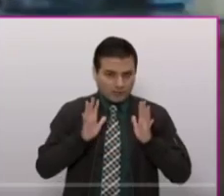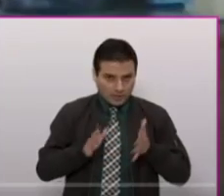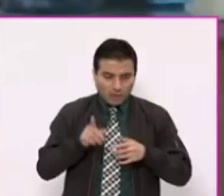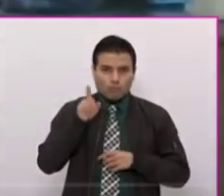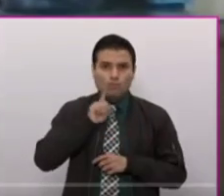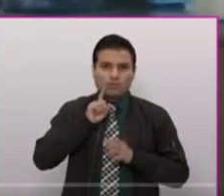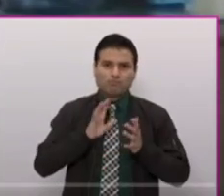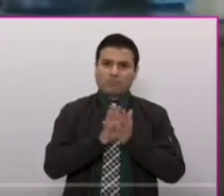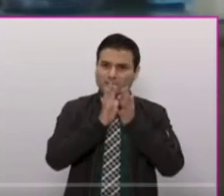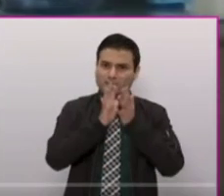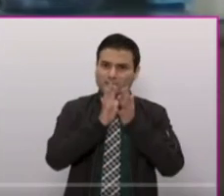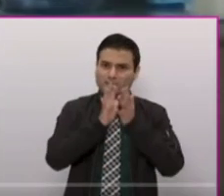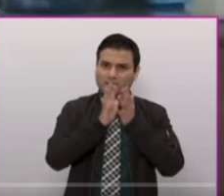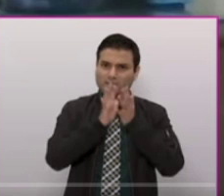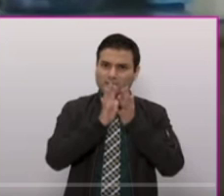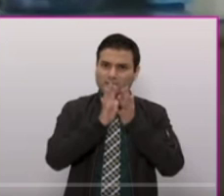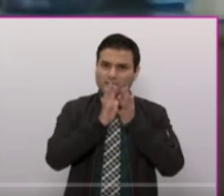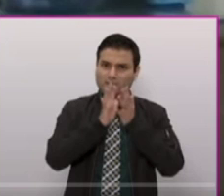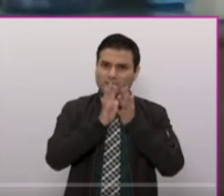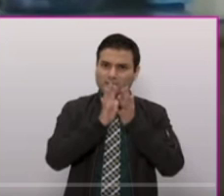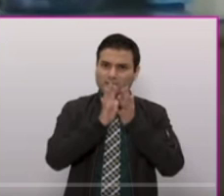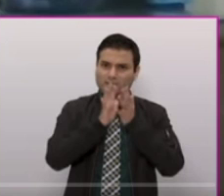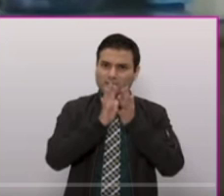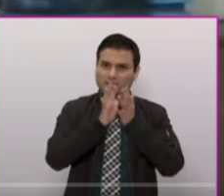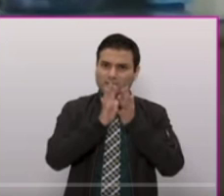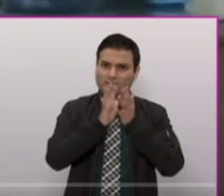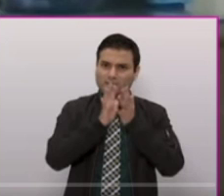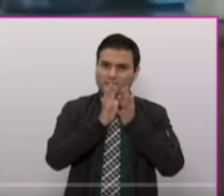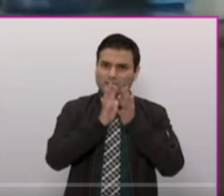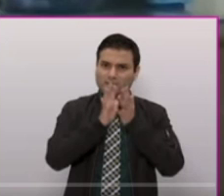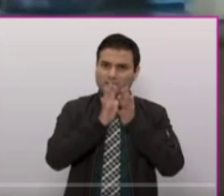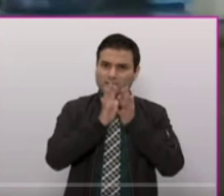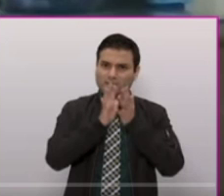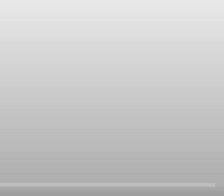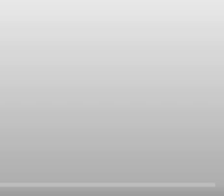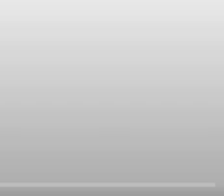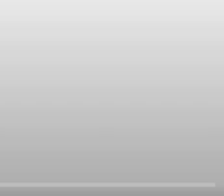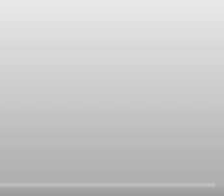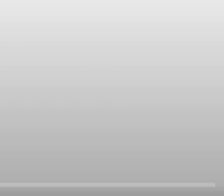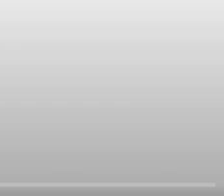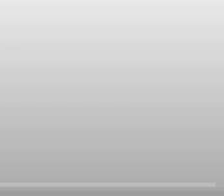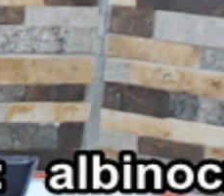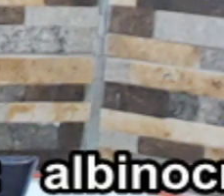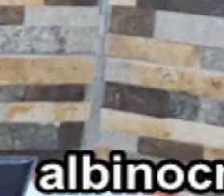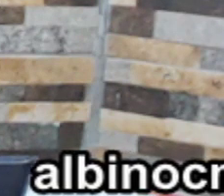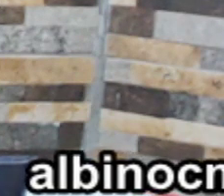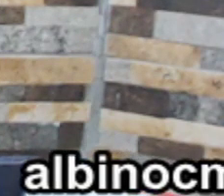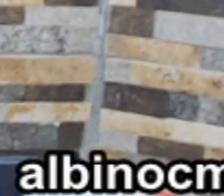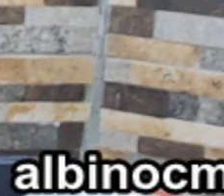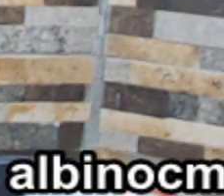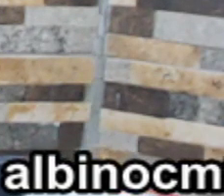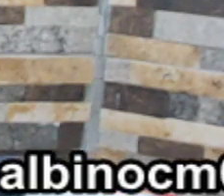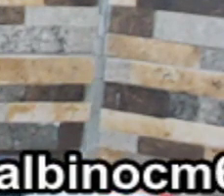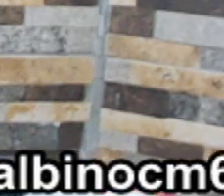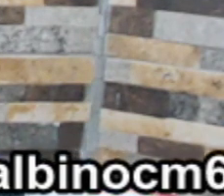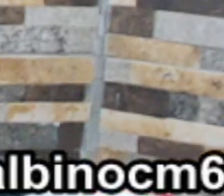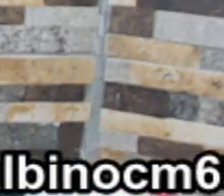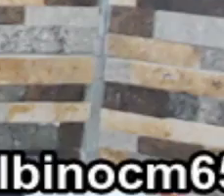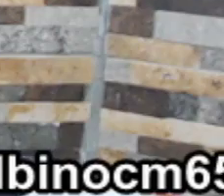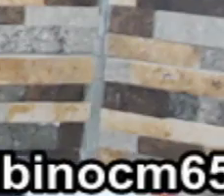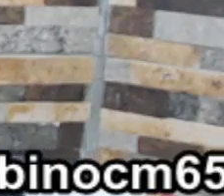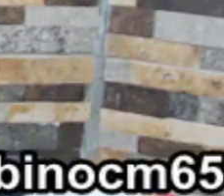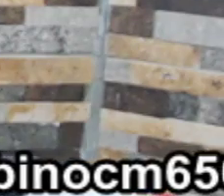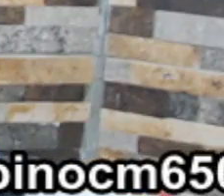las mujeres en espacios públicos. ¿Por qué le puse ahí a Carla Humphrey? Porque ella es una de las propuestas